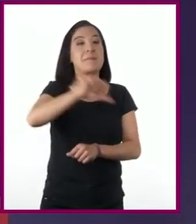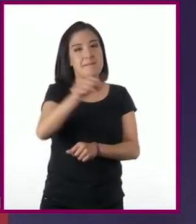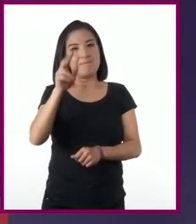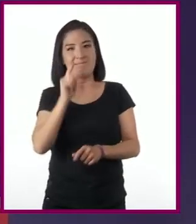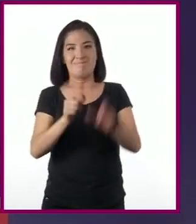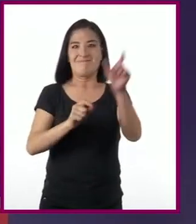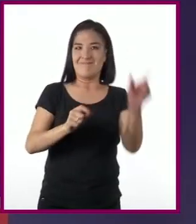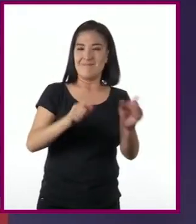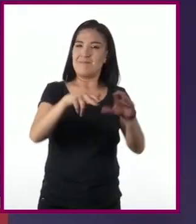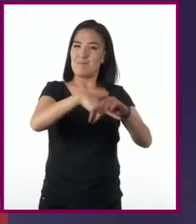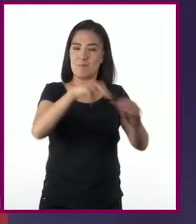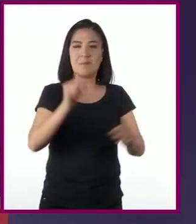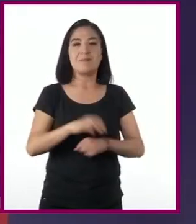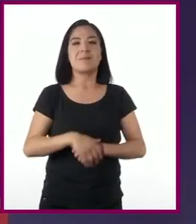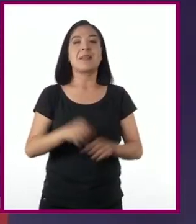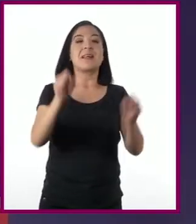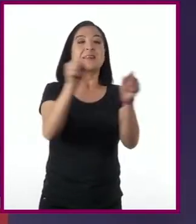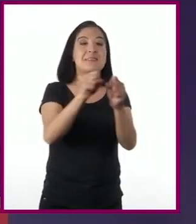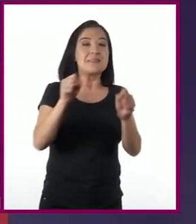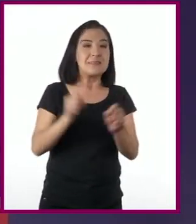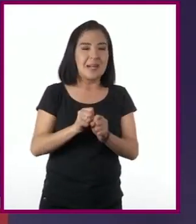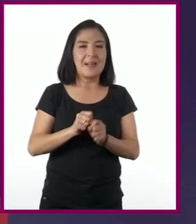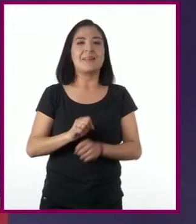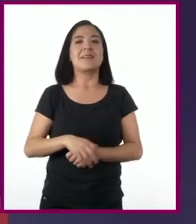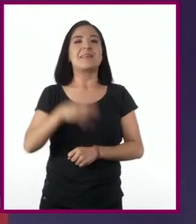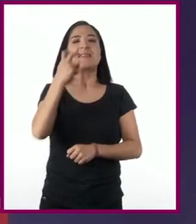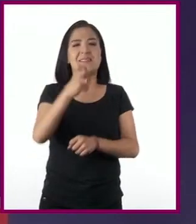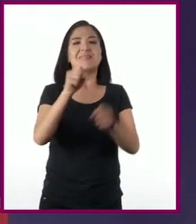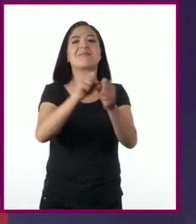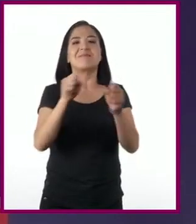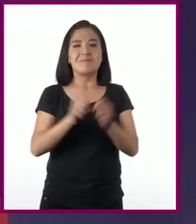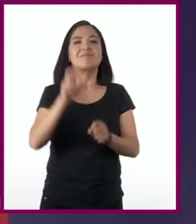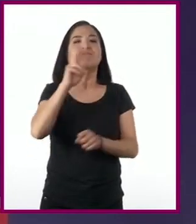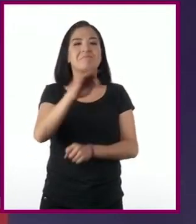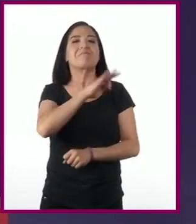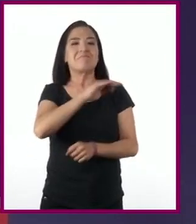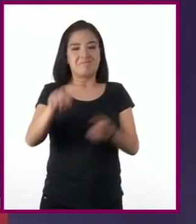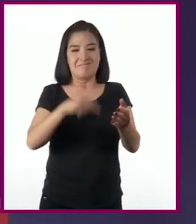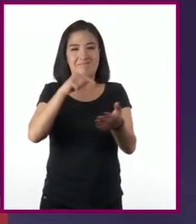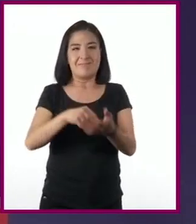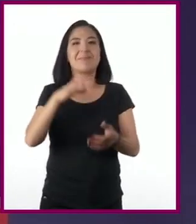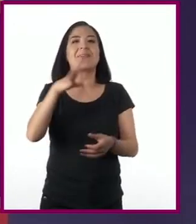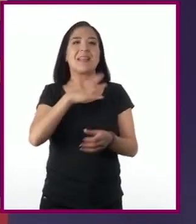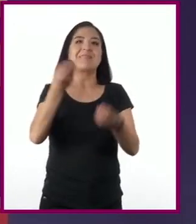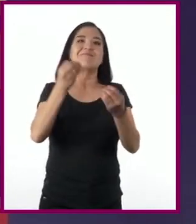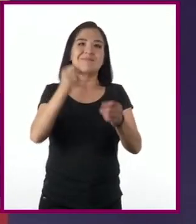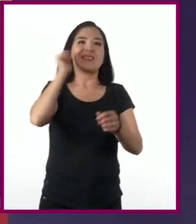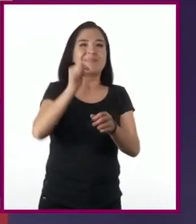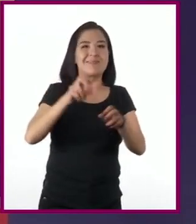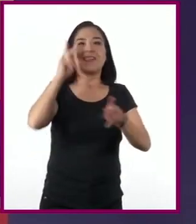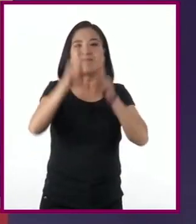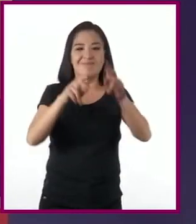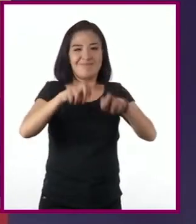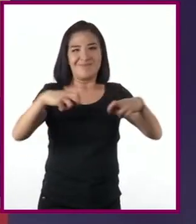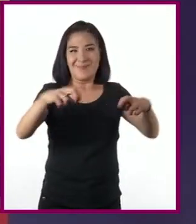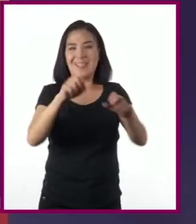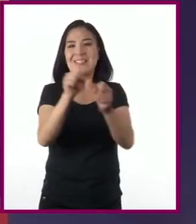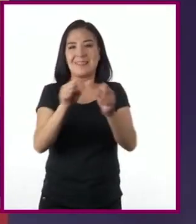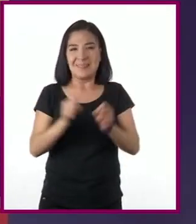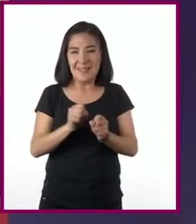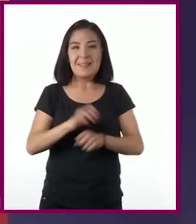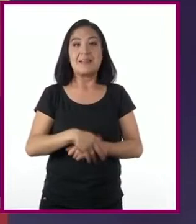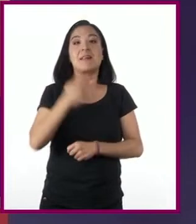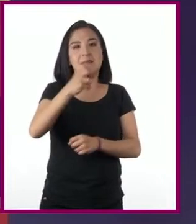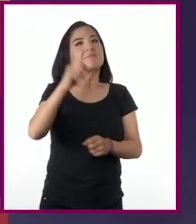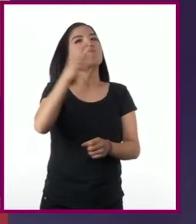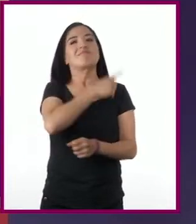espacio. La sala. Seguramente la sala es un espacio muy concurrido, así que será buena idea poner